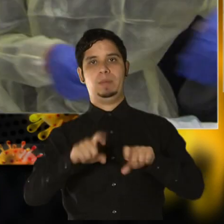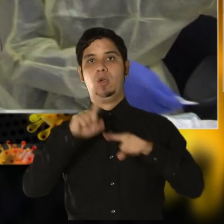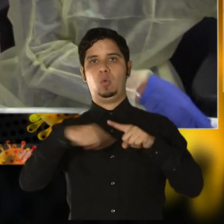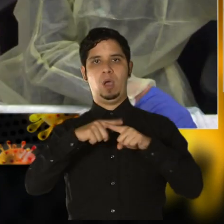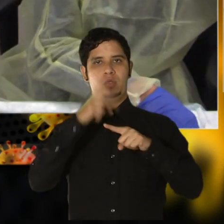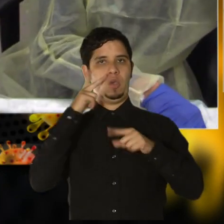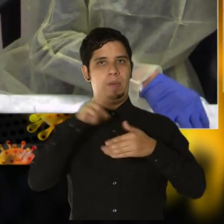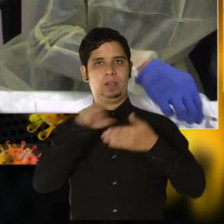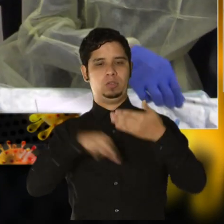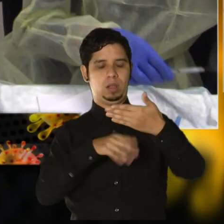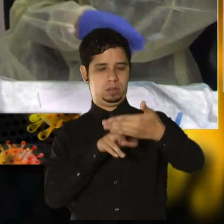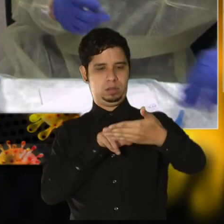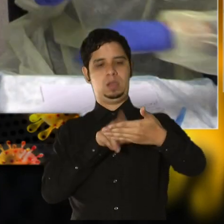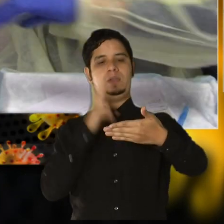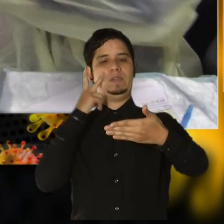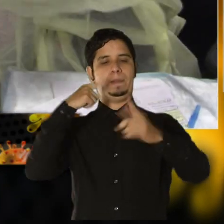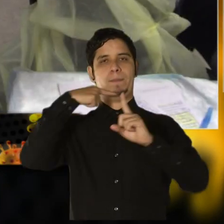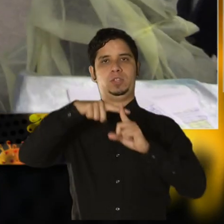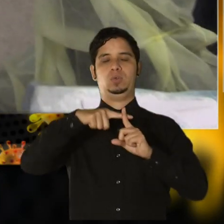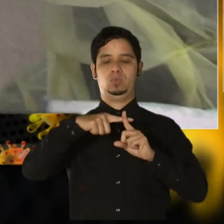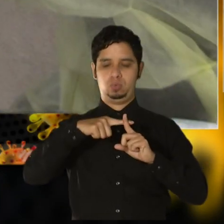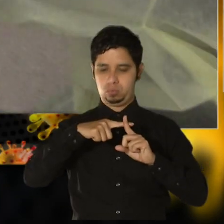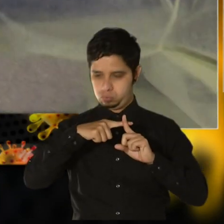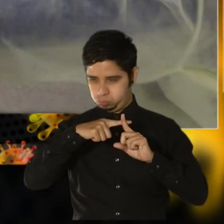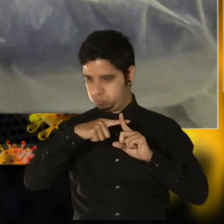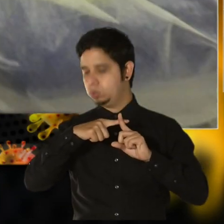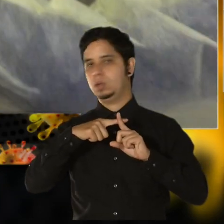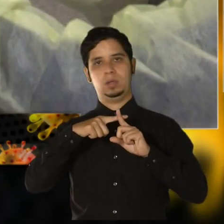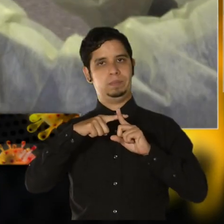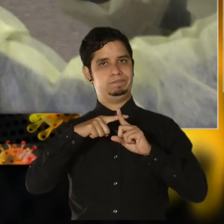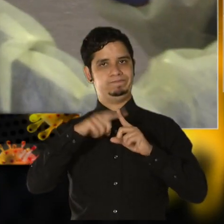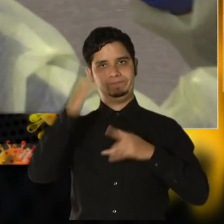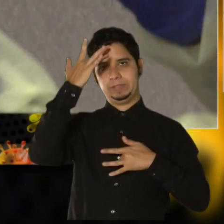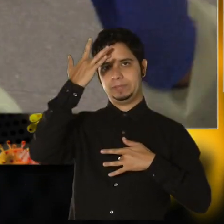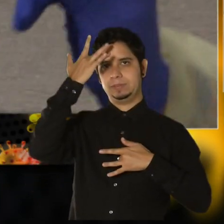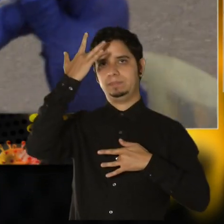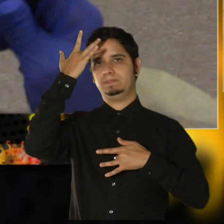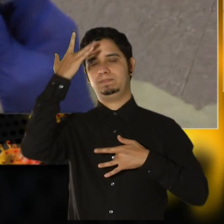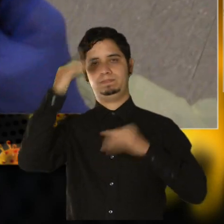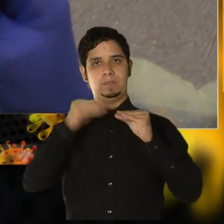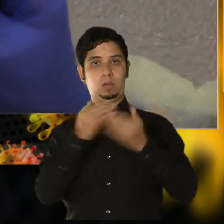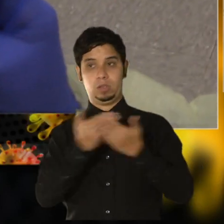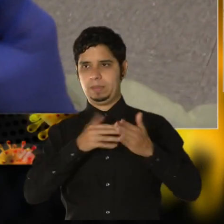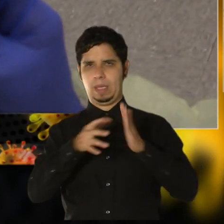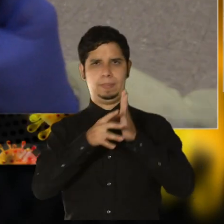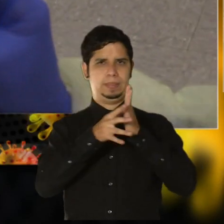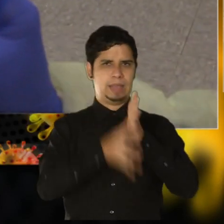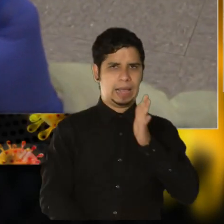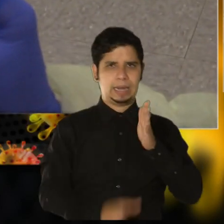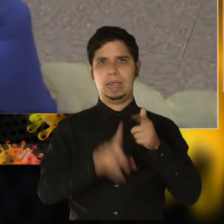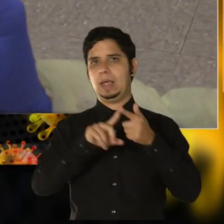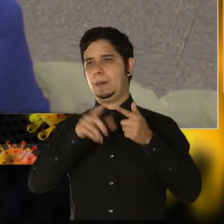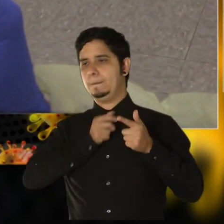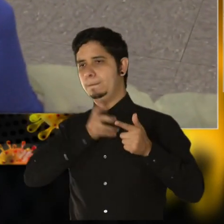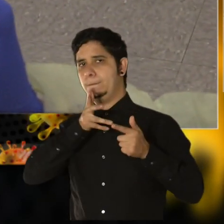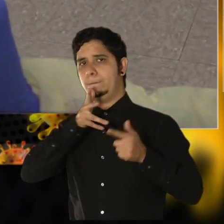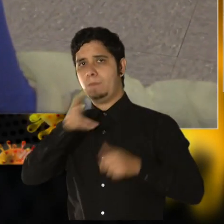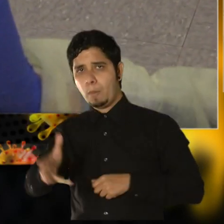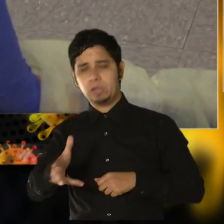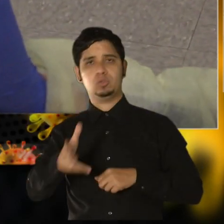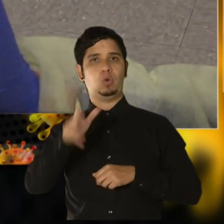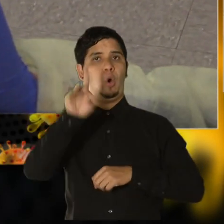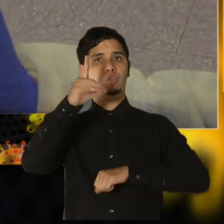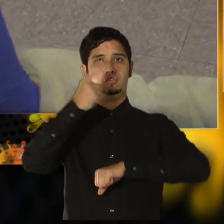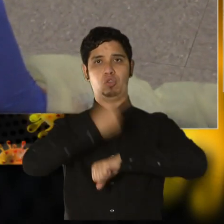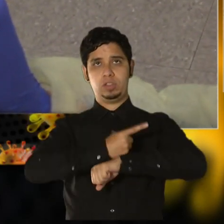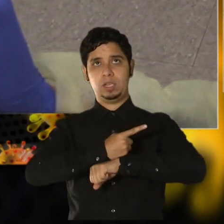resultado que fue positivo, ahí automáticamente empezaron las complicaciones. Yo empecé a tener múltiples diarreas y vómitos. Yo en los próximos 8 días,